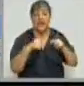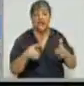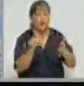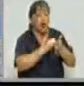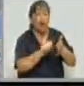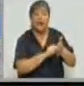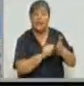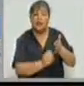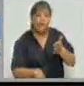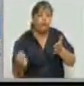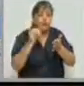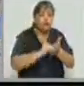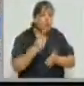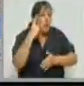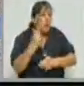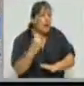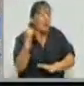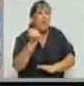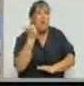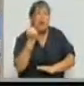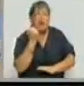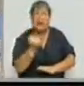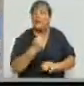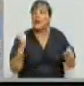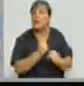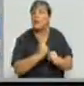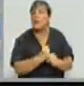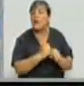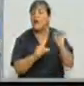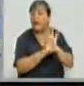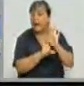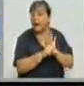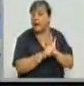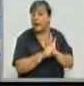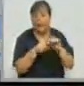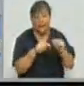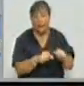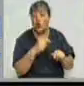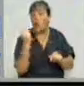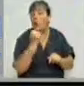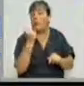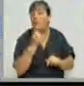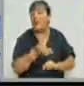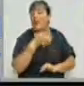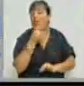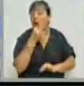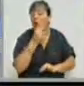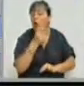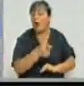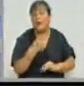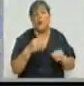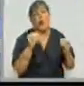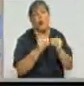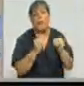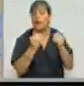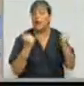documento donde volcamos por qué es importante que se apruebe esta ley, ¿no? Básicamente hablamos de muchas compañeras